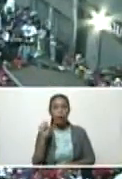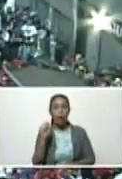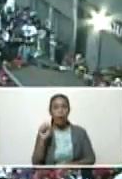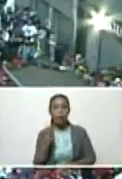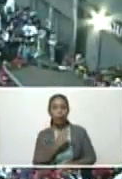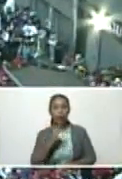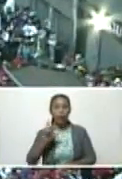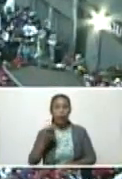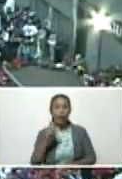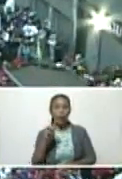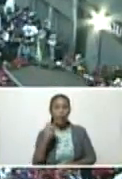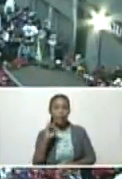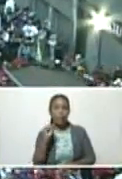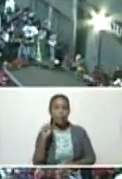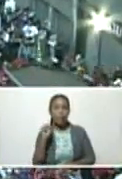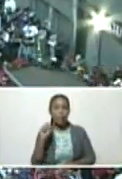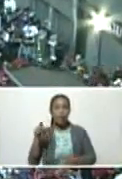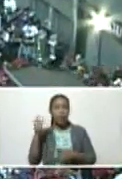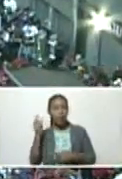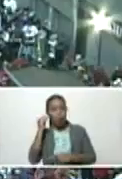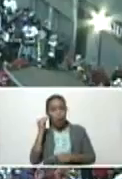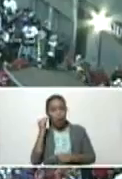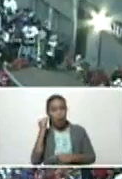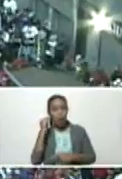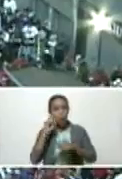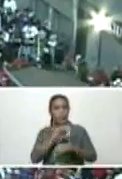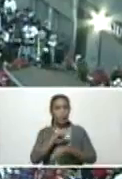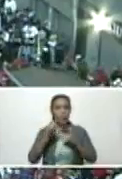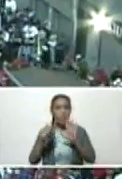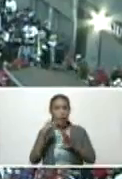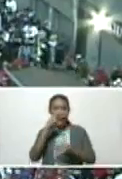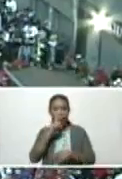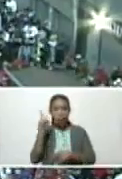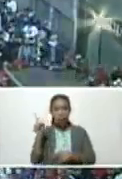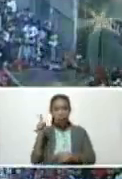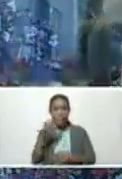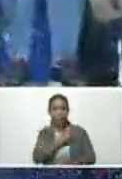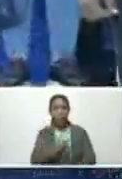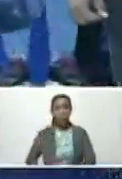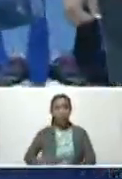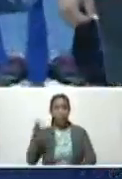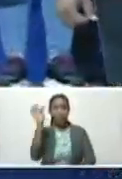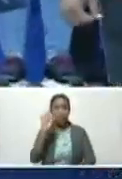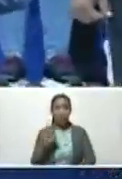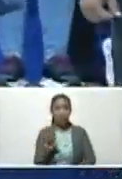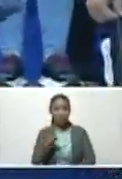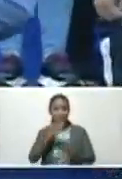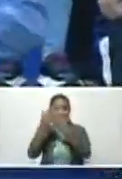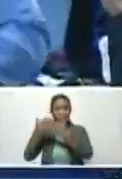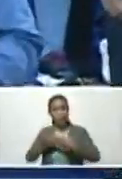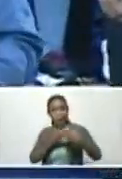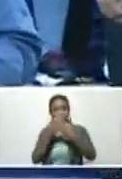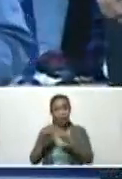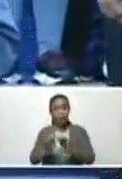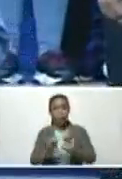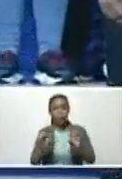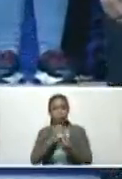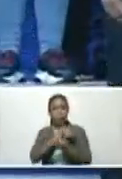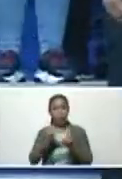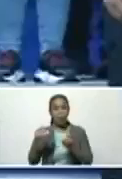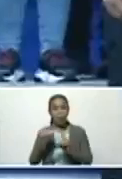Alejandra, con 16 años, presidenta de la Federación de Estudiantes de Educación